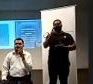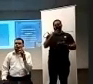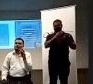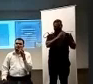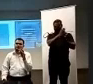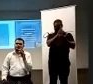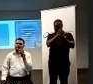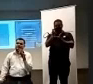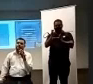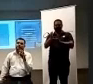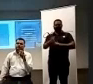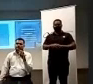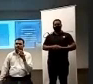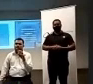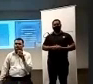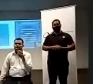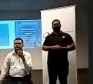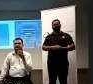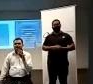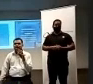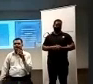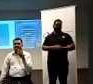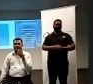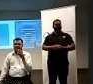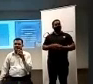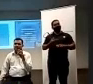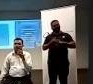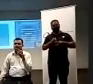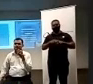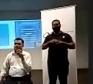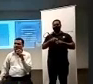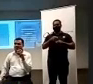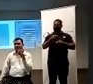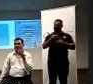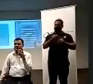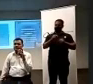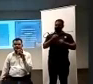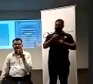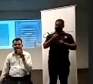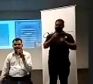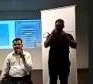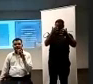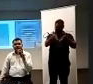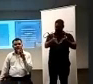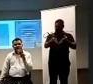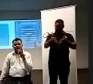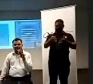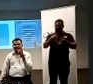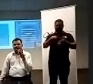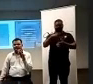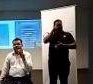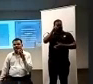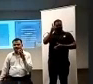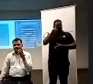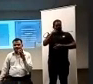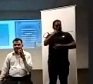Yo nunca supe, reitero, nunca supe cómo vacunarme, hasta ahora no sé qué va a pasar si tengo COVID, porque ya tengo las 3 dosis. No sé qué va a pasar si tengo